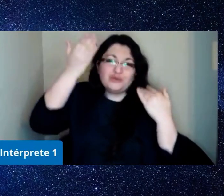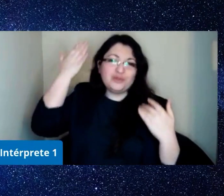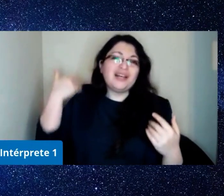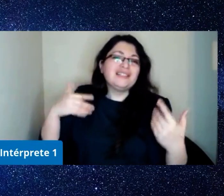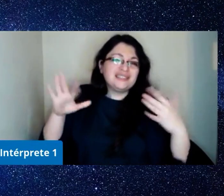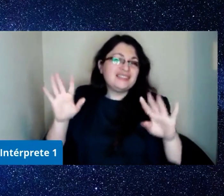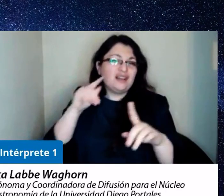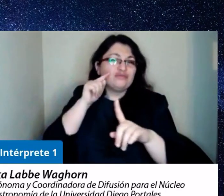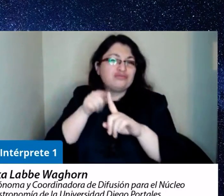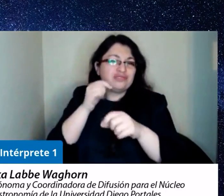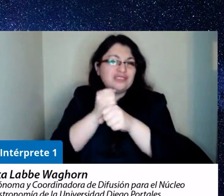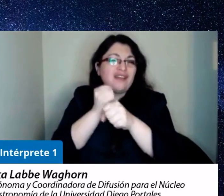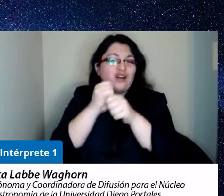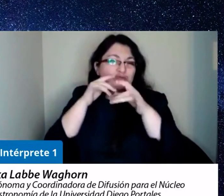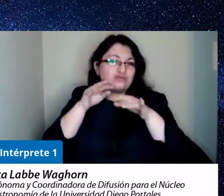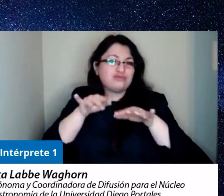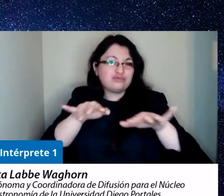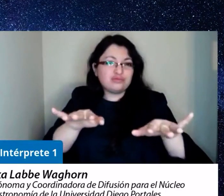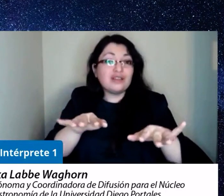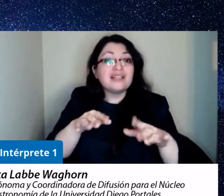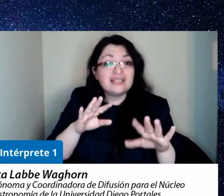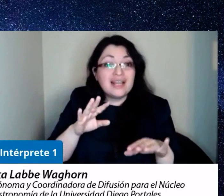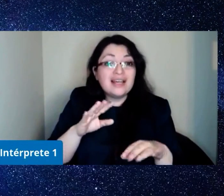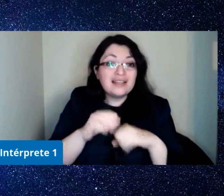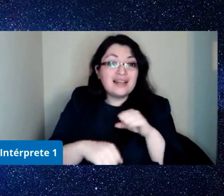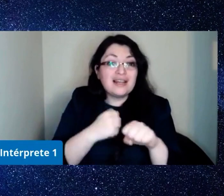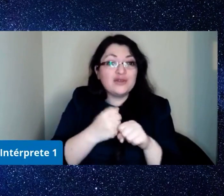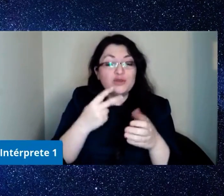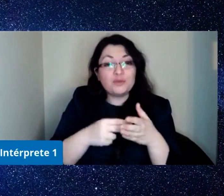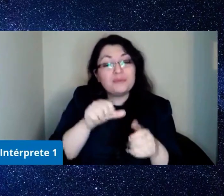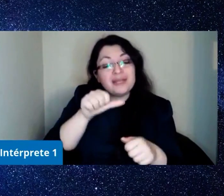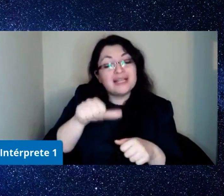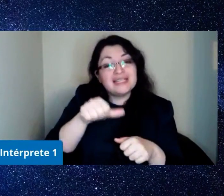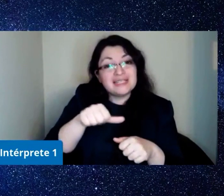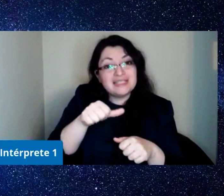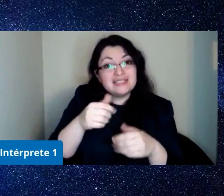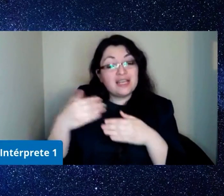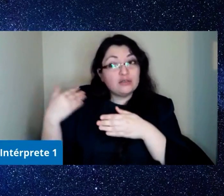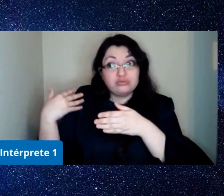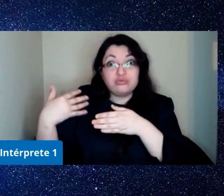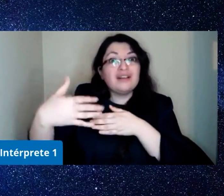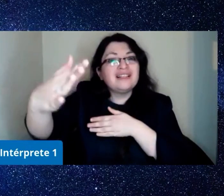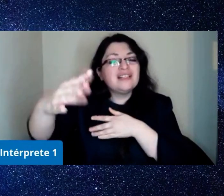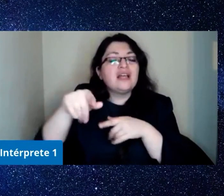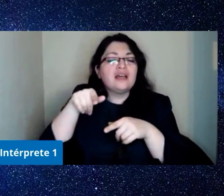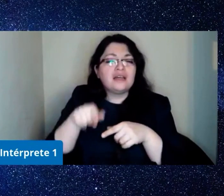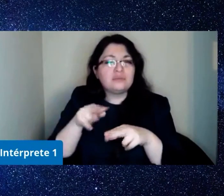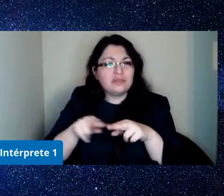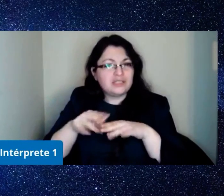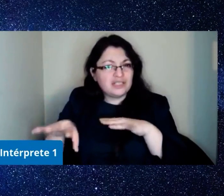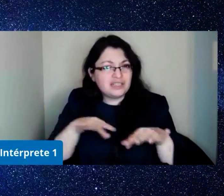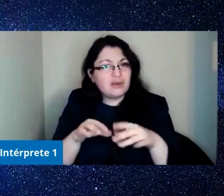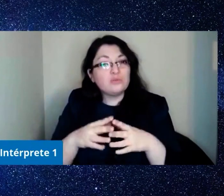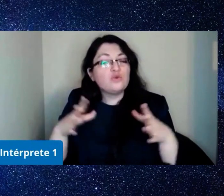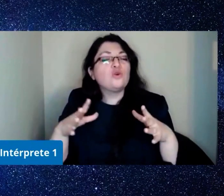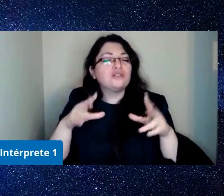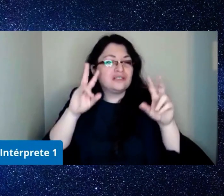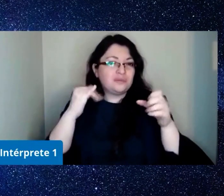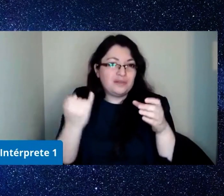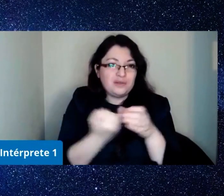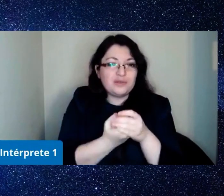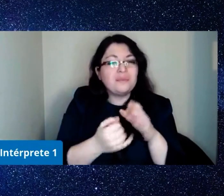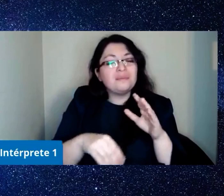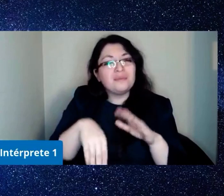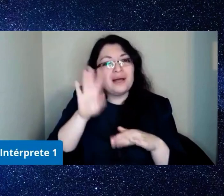difusión y desde el 2016 en adelante más o menos hemos estado haciendo muchas actividades de inclusión, en especial para